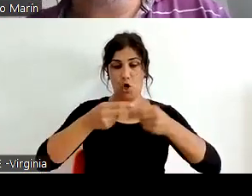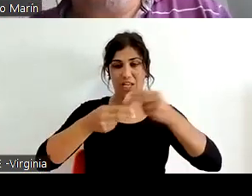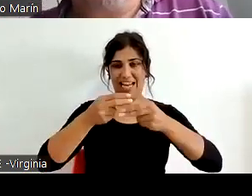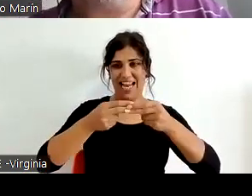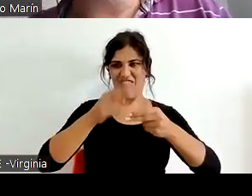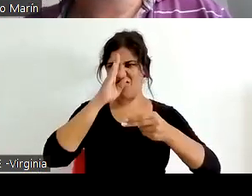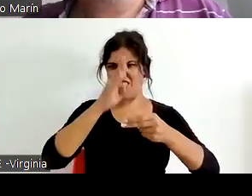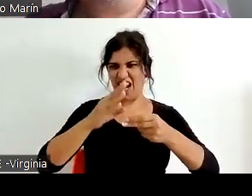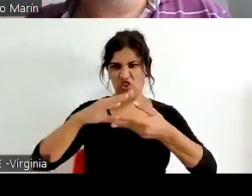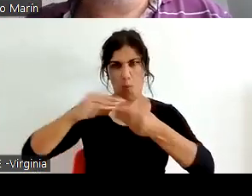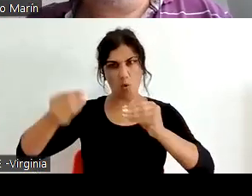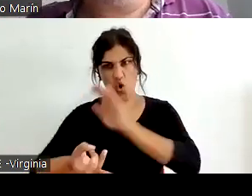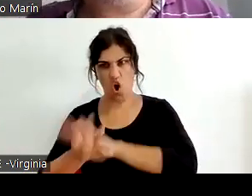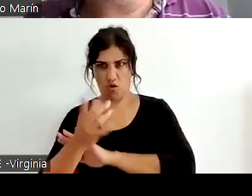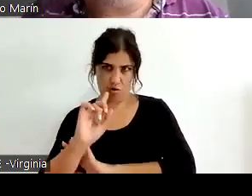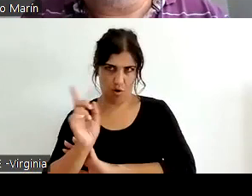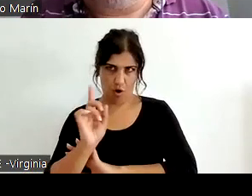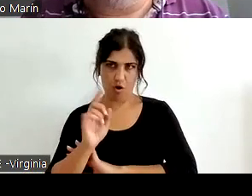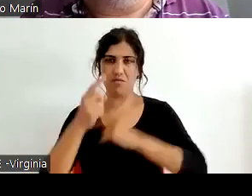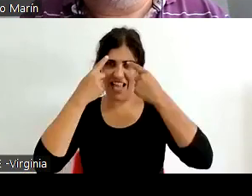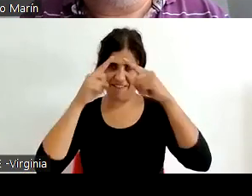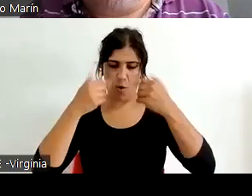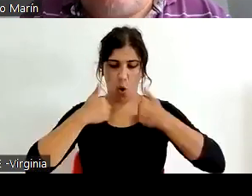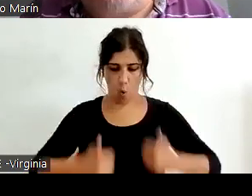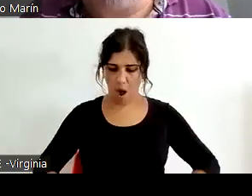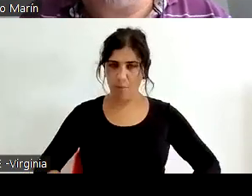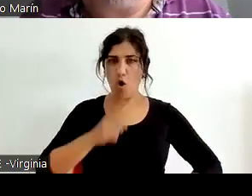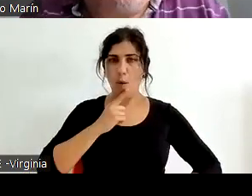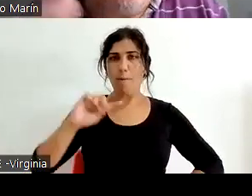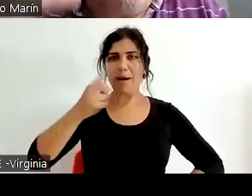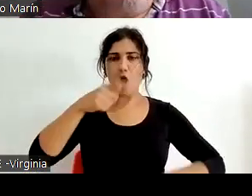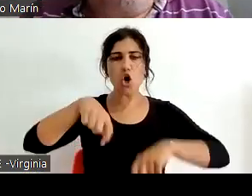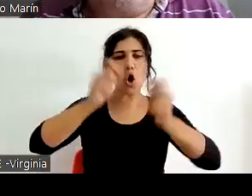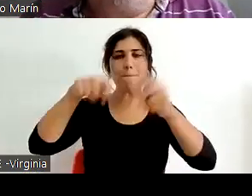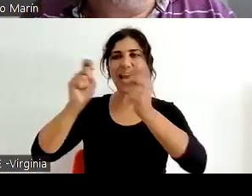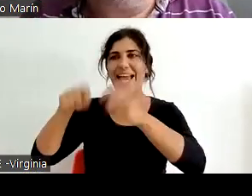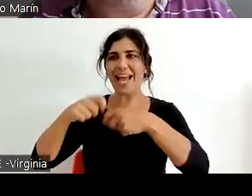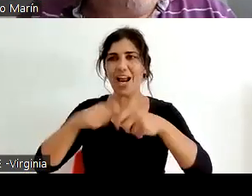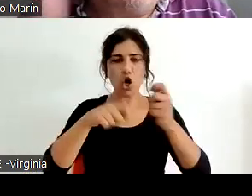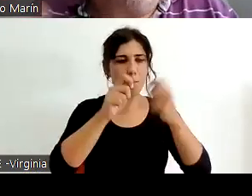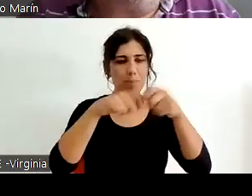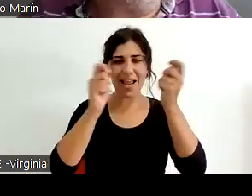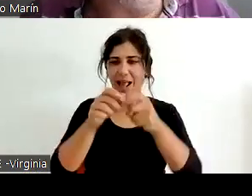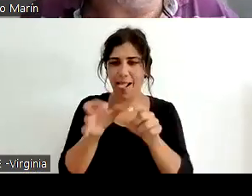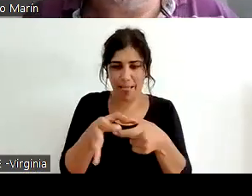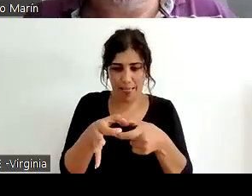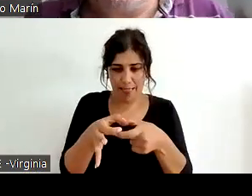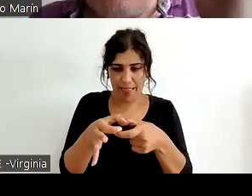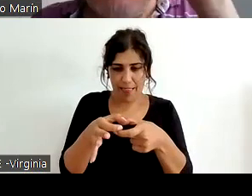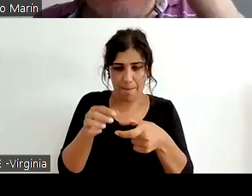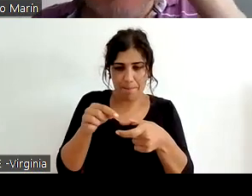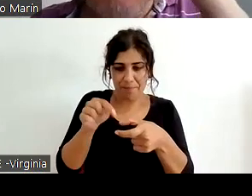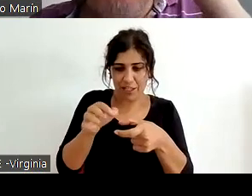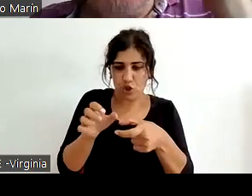músculo, sino que sabéis que el cuerpo la deshace, por así decirlo, figuradamente, metafóricamente,